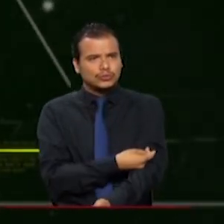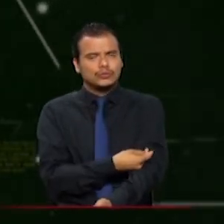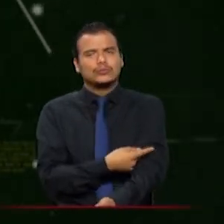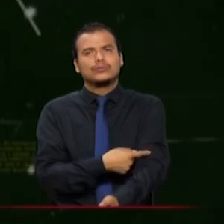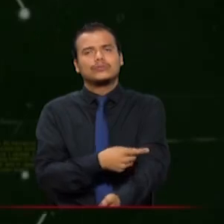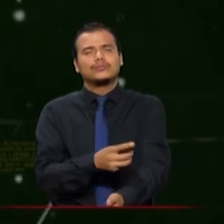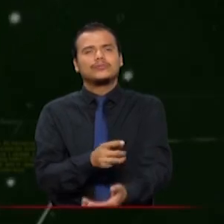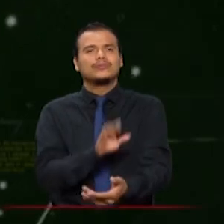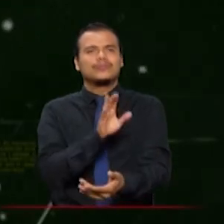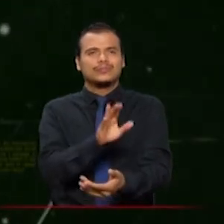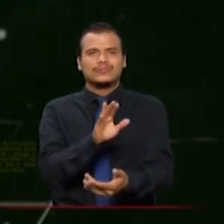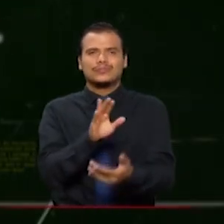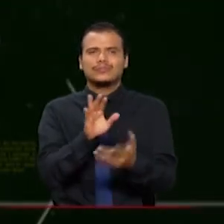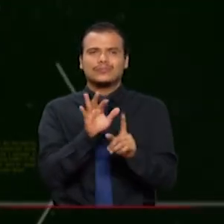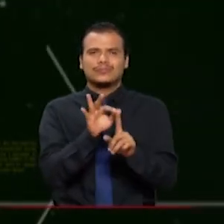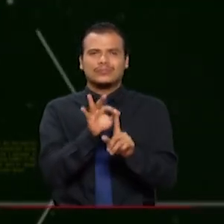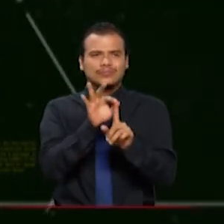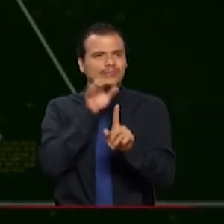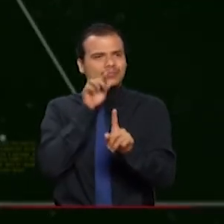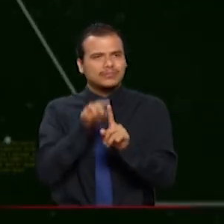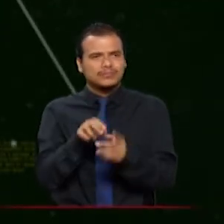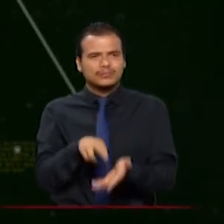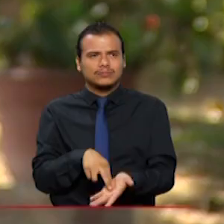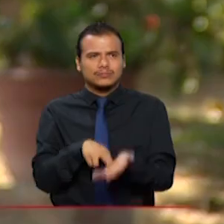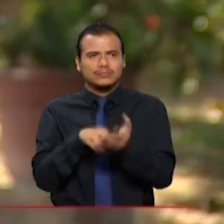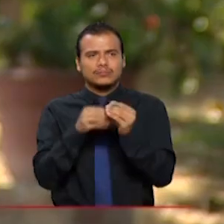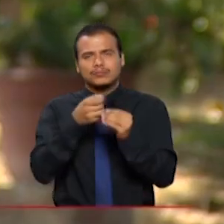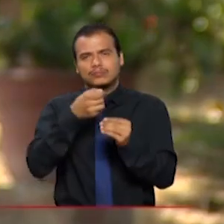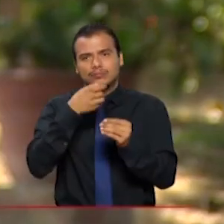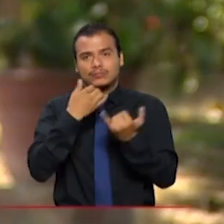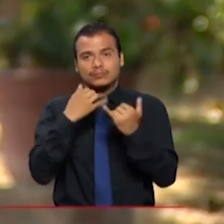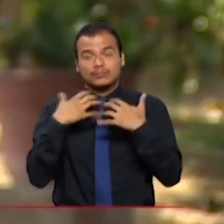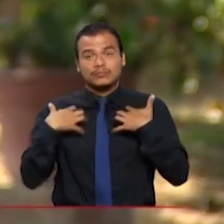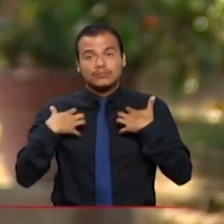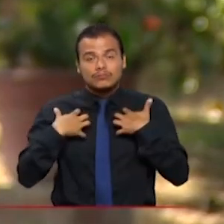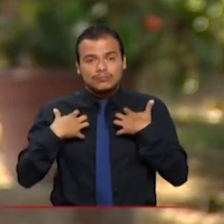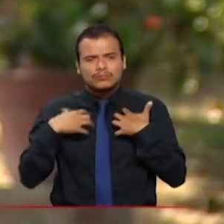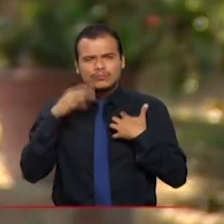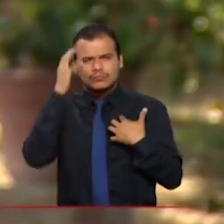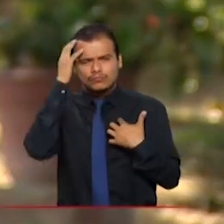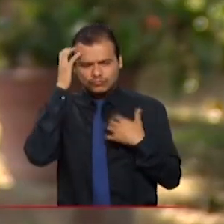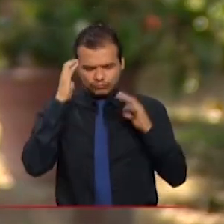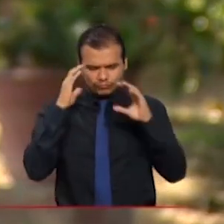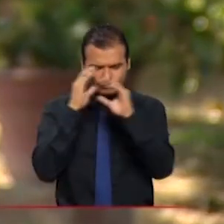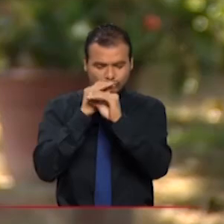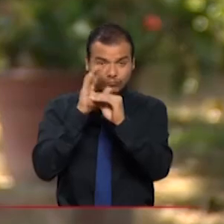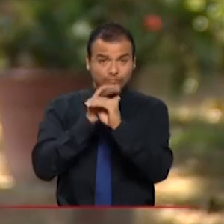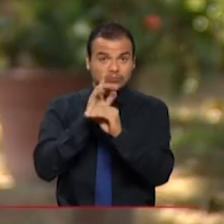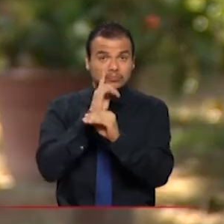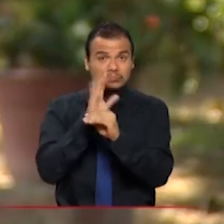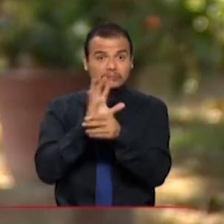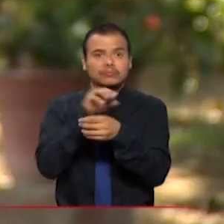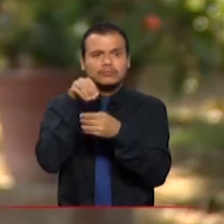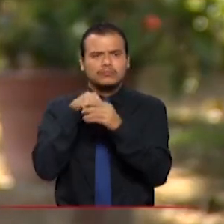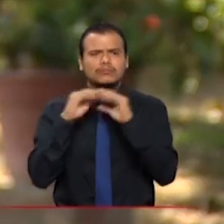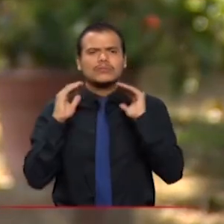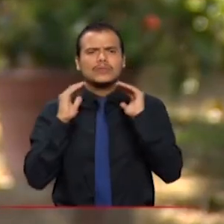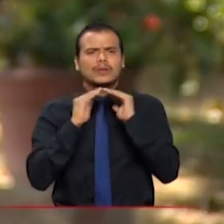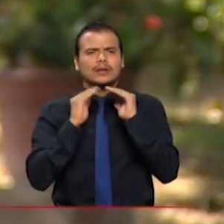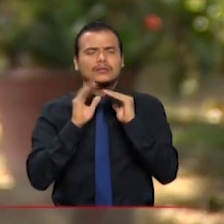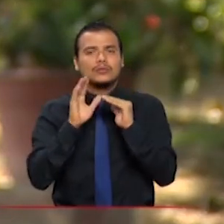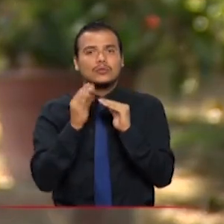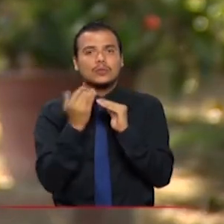para su recuperación. Se presume que ese animal, ese mono nocturno, lo tenían en alguna vivienda del sector